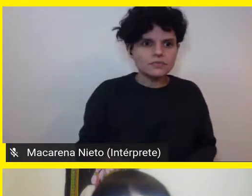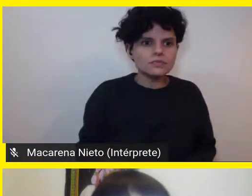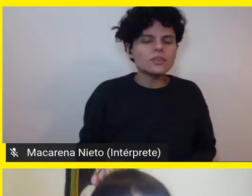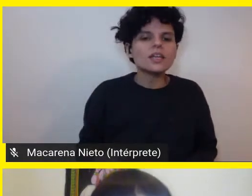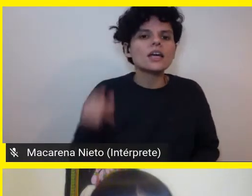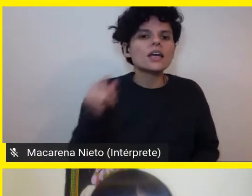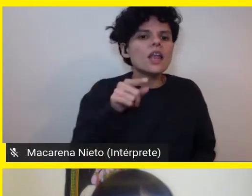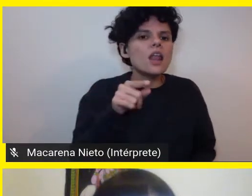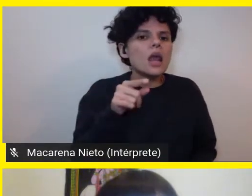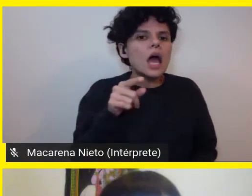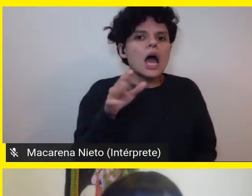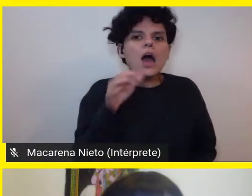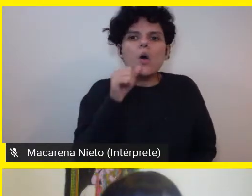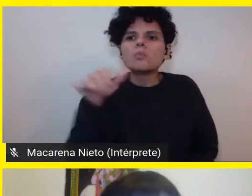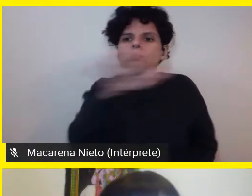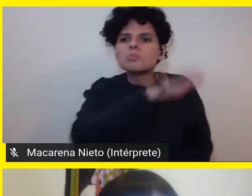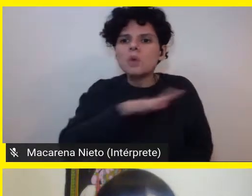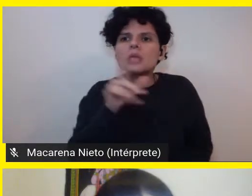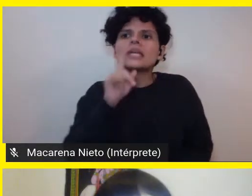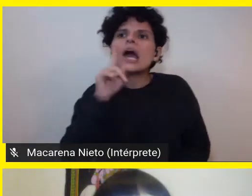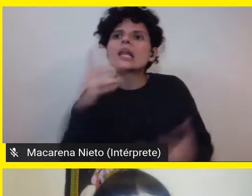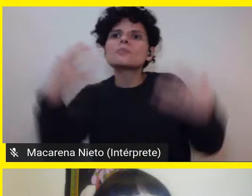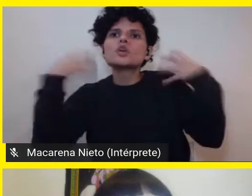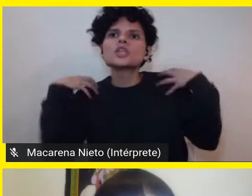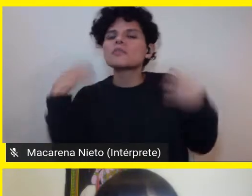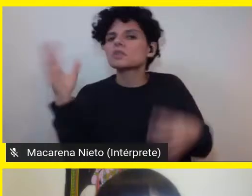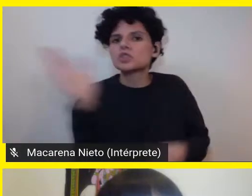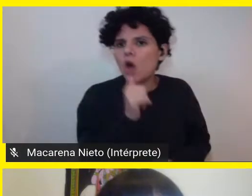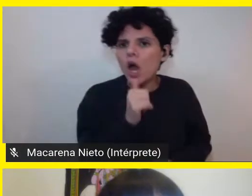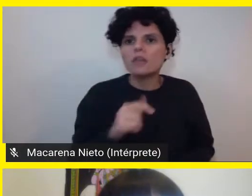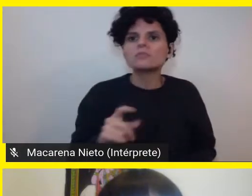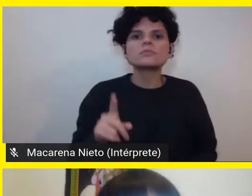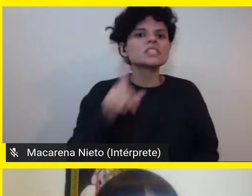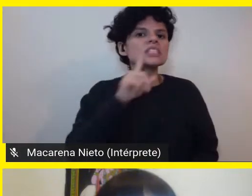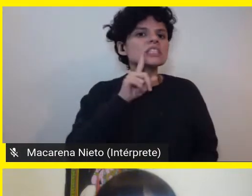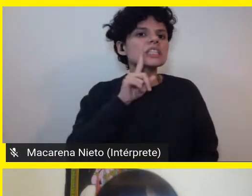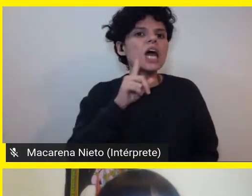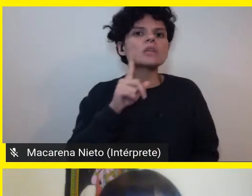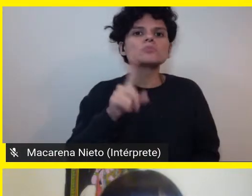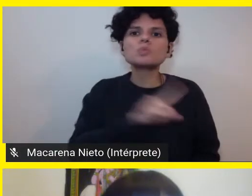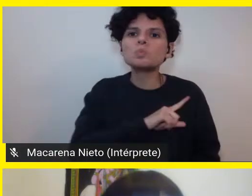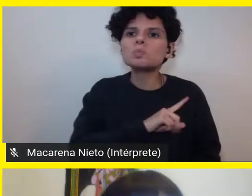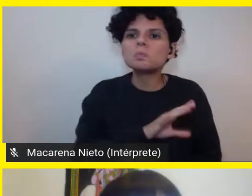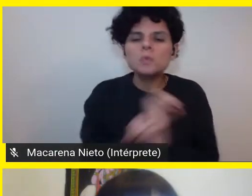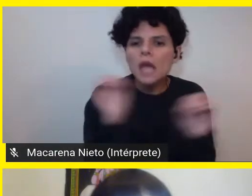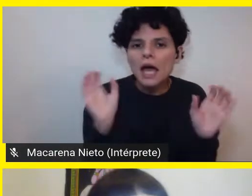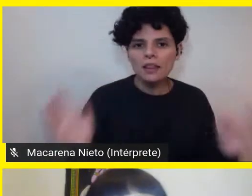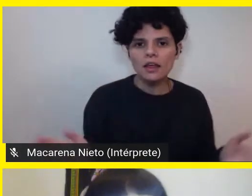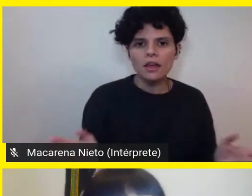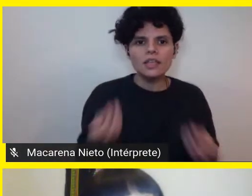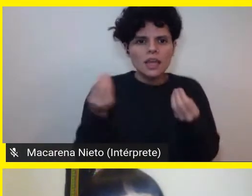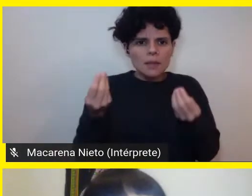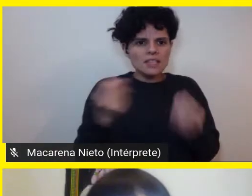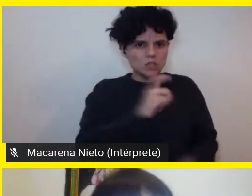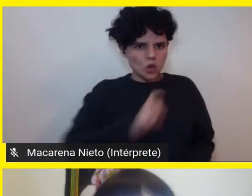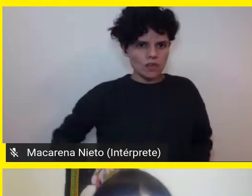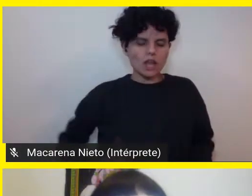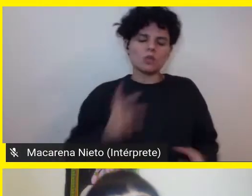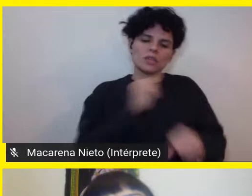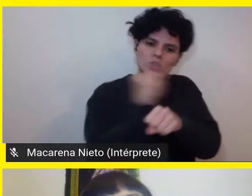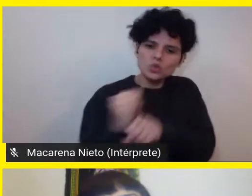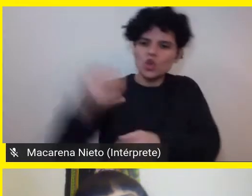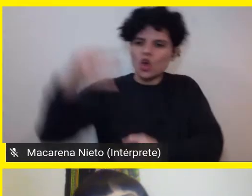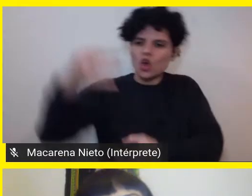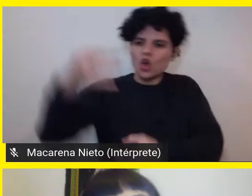sumarios no hay responsables, no hay culpables, no pasa nada. ¿Y qué pasa? Que el gobierno, o sea, las instituciones, los tribunales